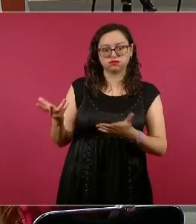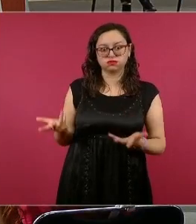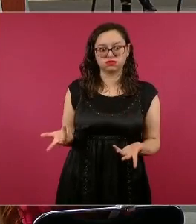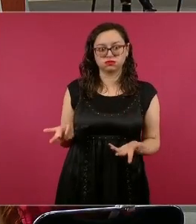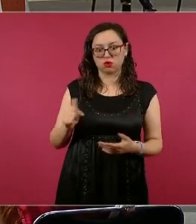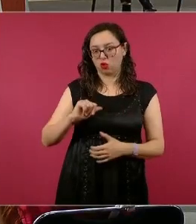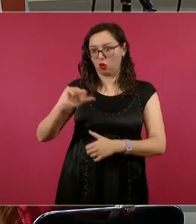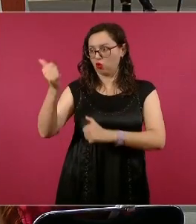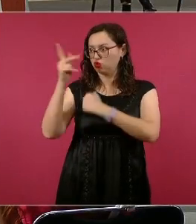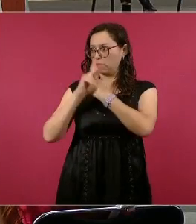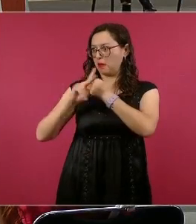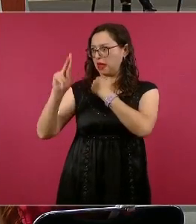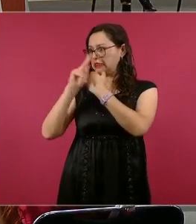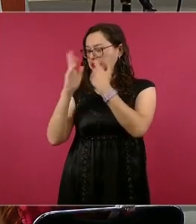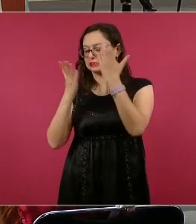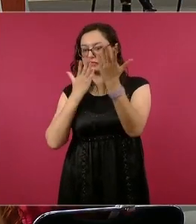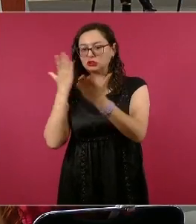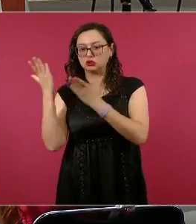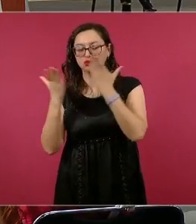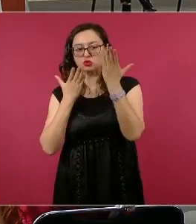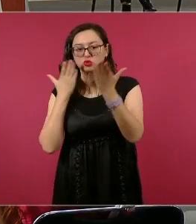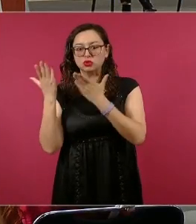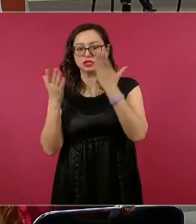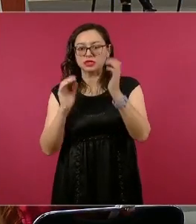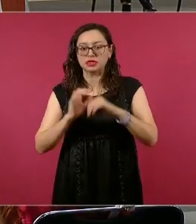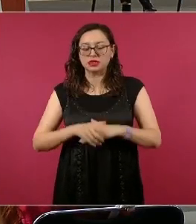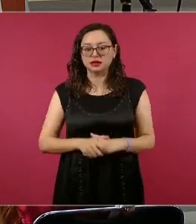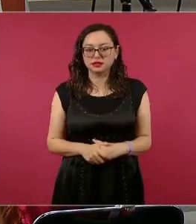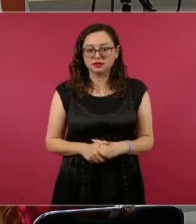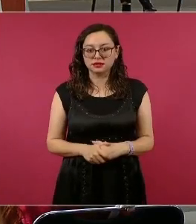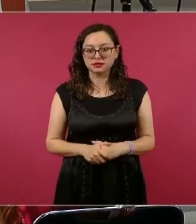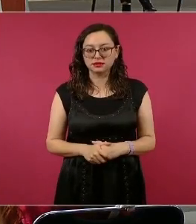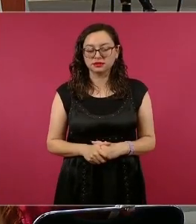del extranjero, ya había dicho,